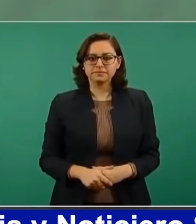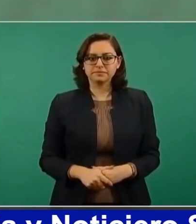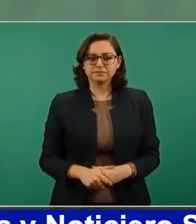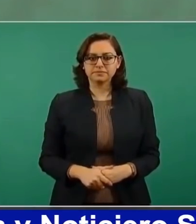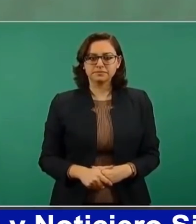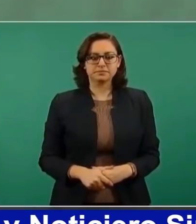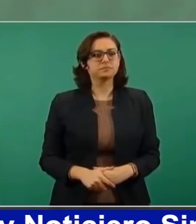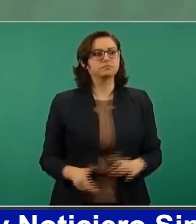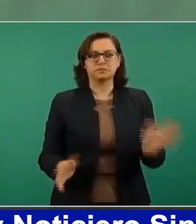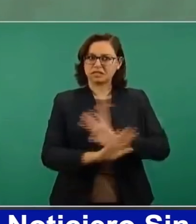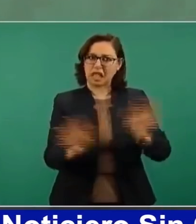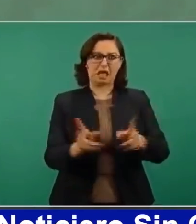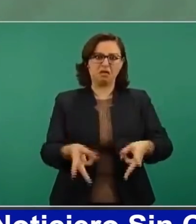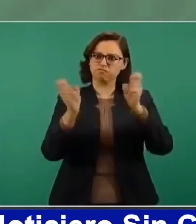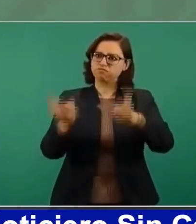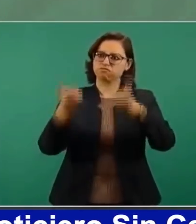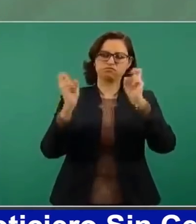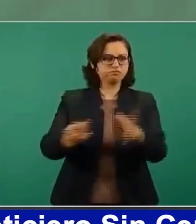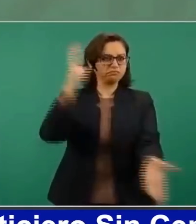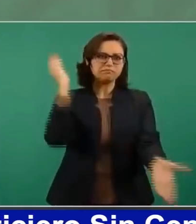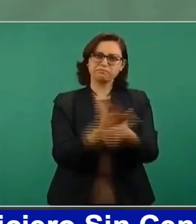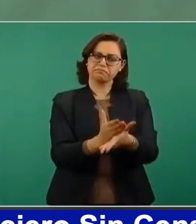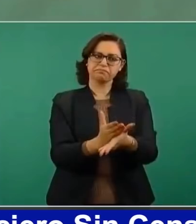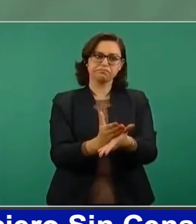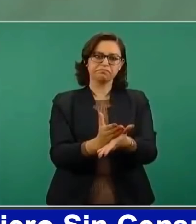O sea, se acabó la robadera.